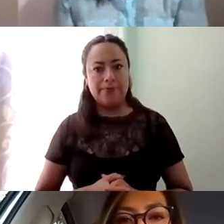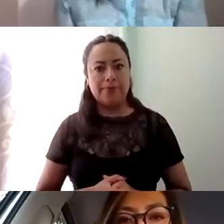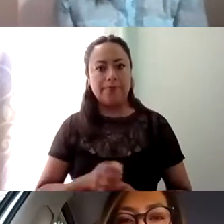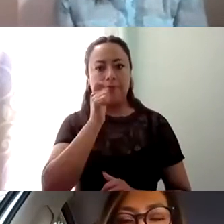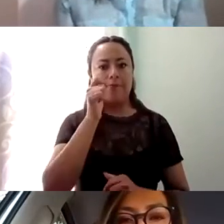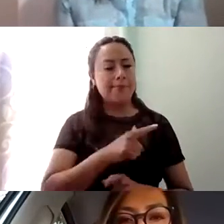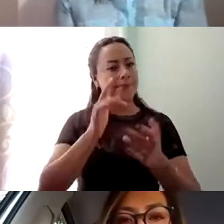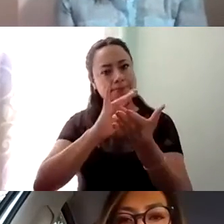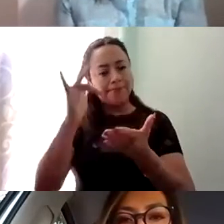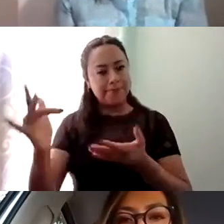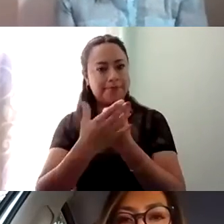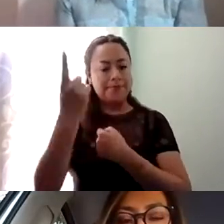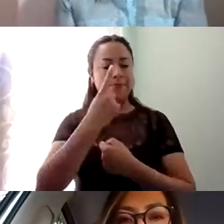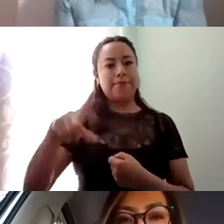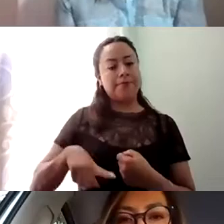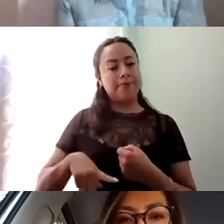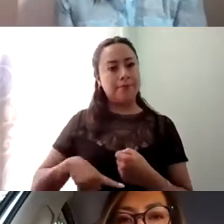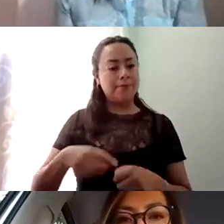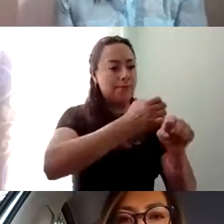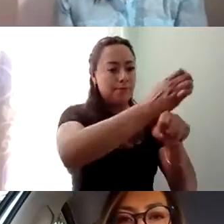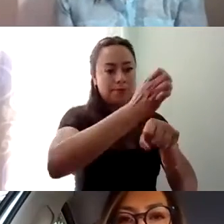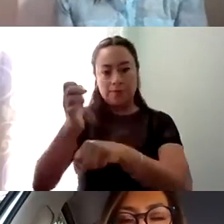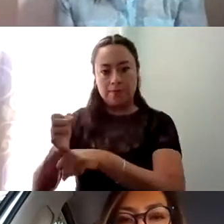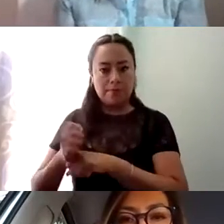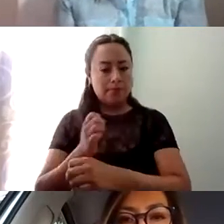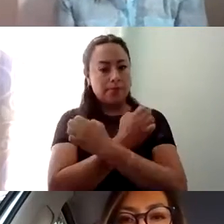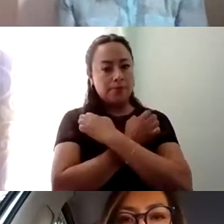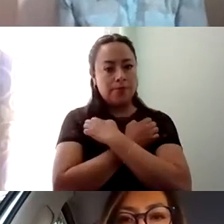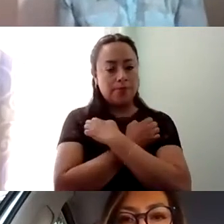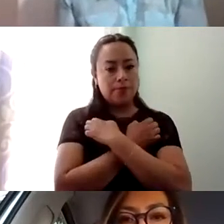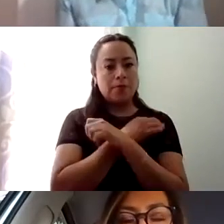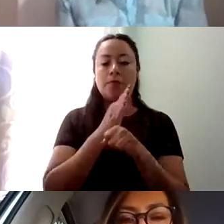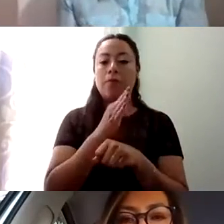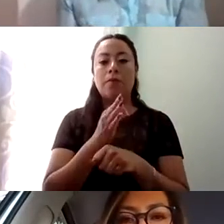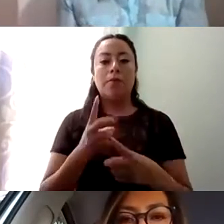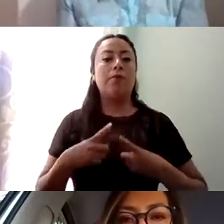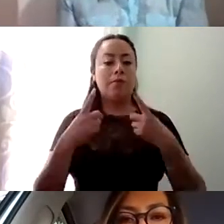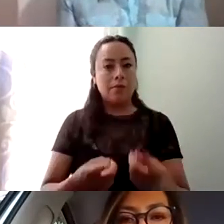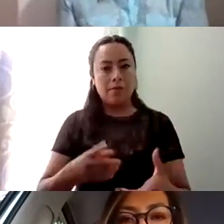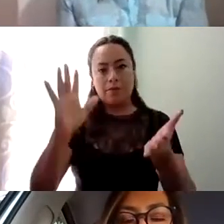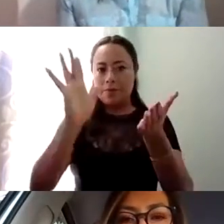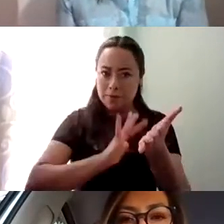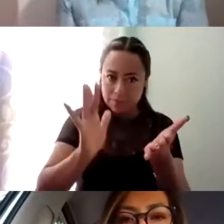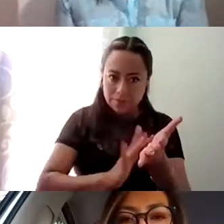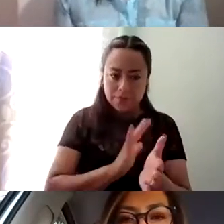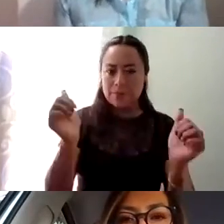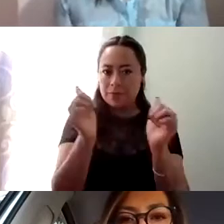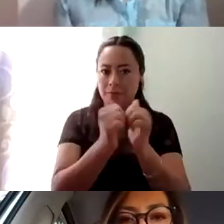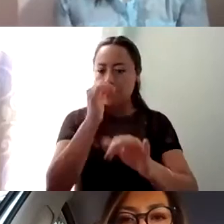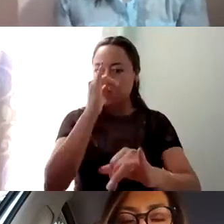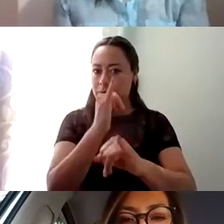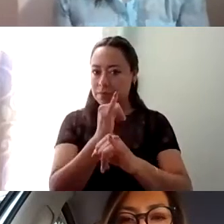una gran ayuda la que el gobierno y las entidades educativas han dado, de las tabletas con conexión y todo este tipo